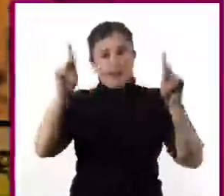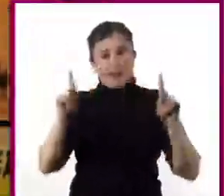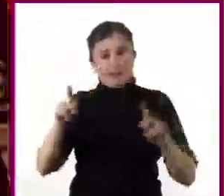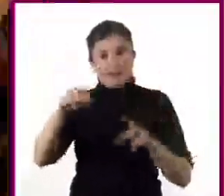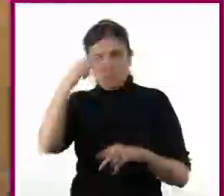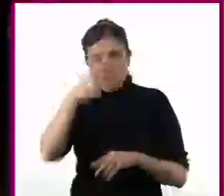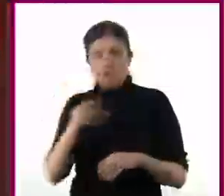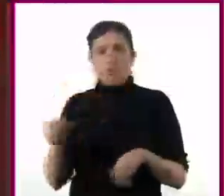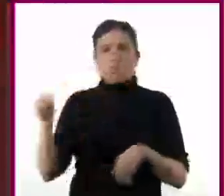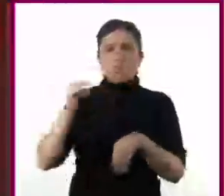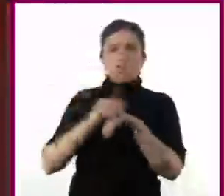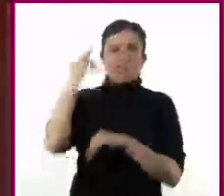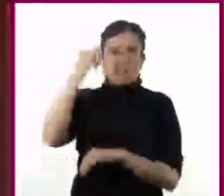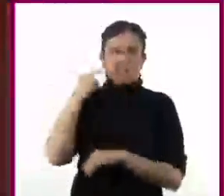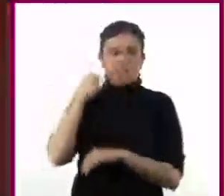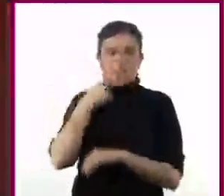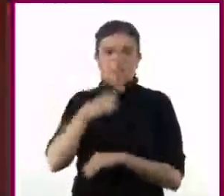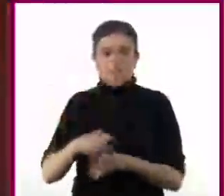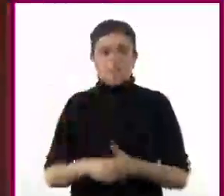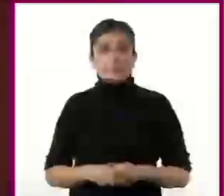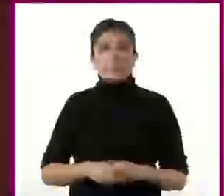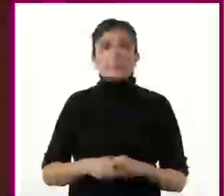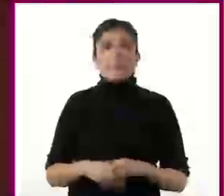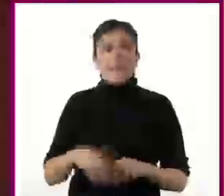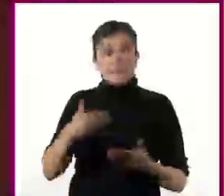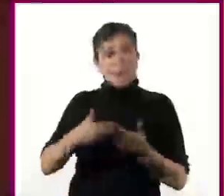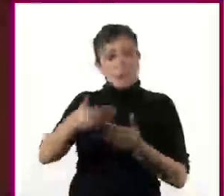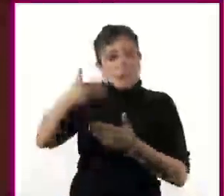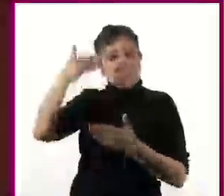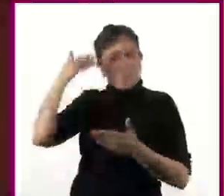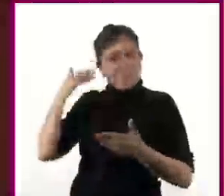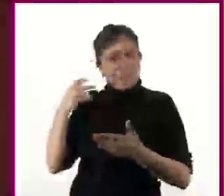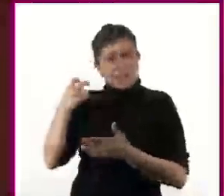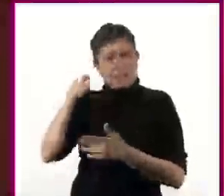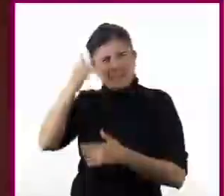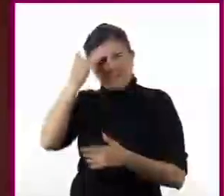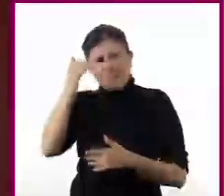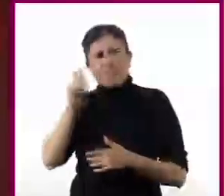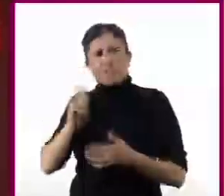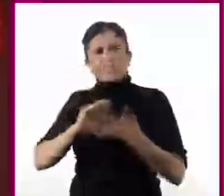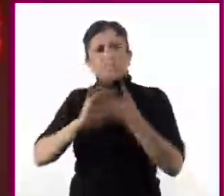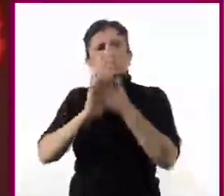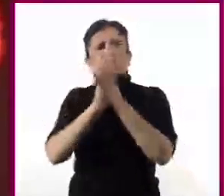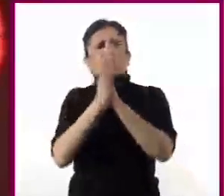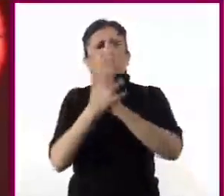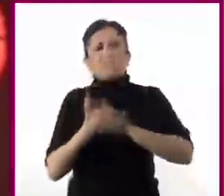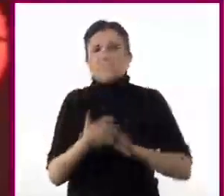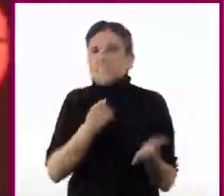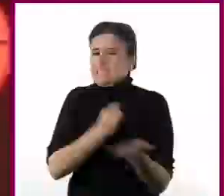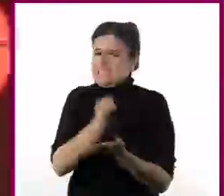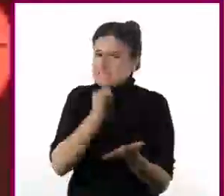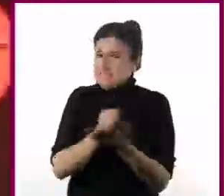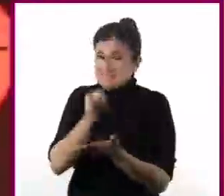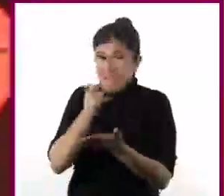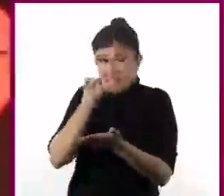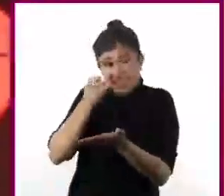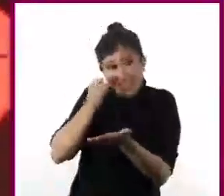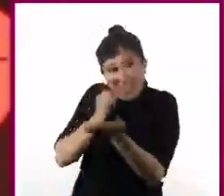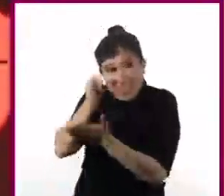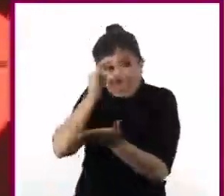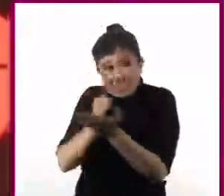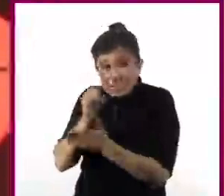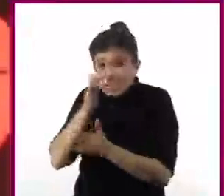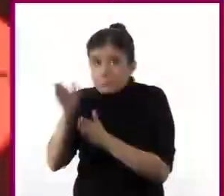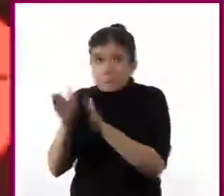virrey. El mundo de aquella época era de transformaciones decisivas, tan decisivas